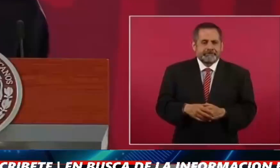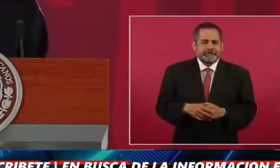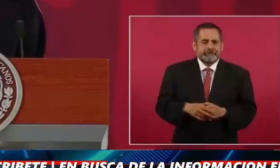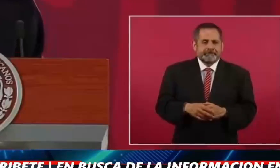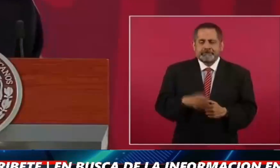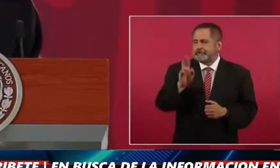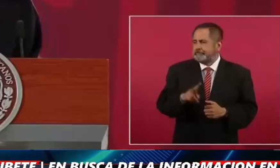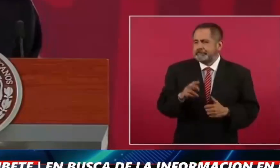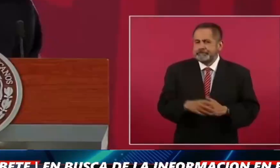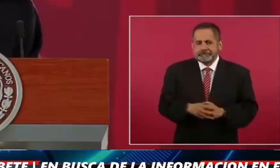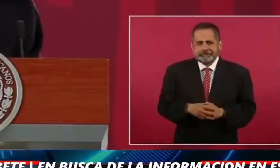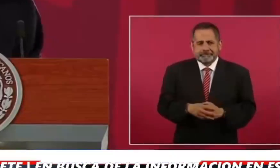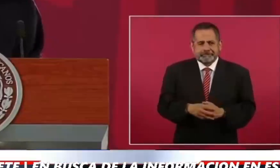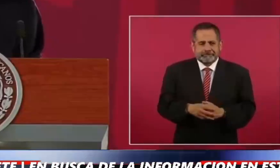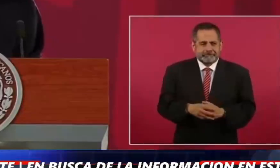muy